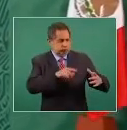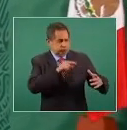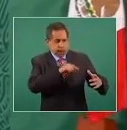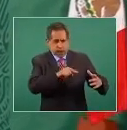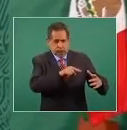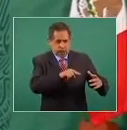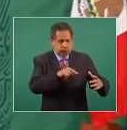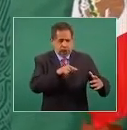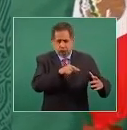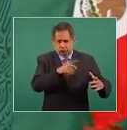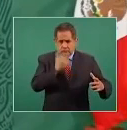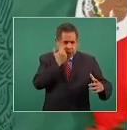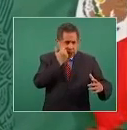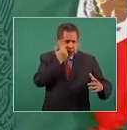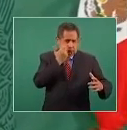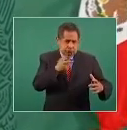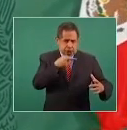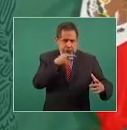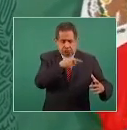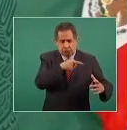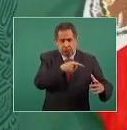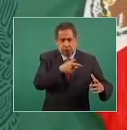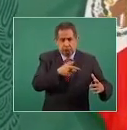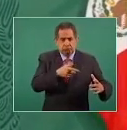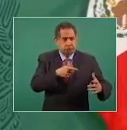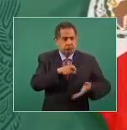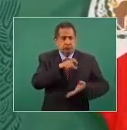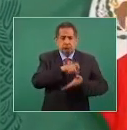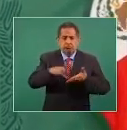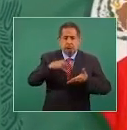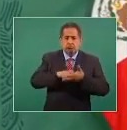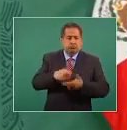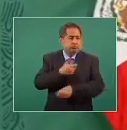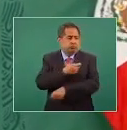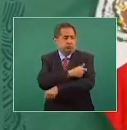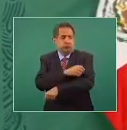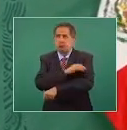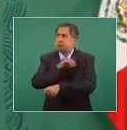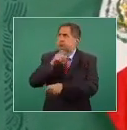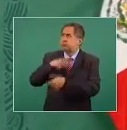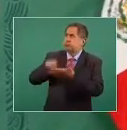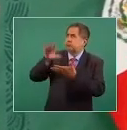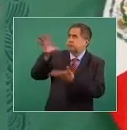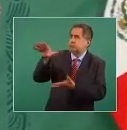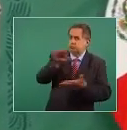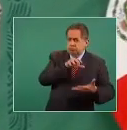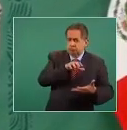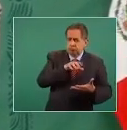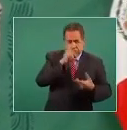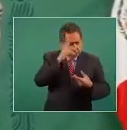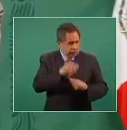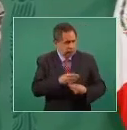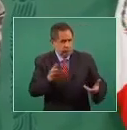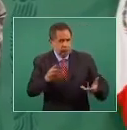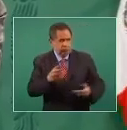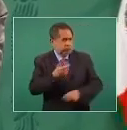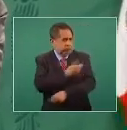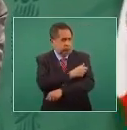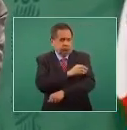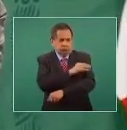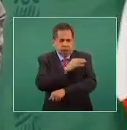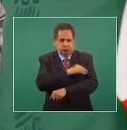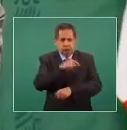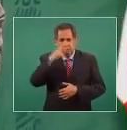que quiera adquirir vacunas para aplicarlas